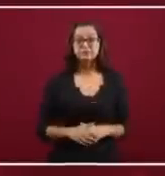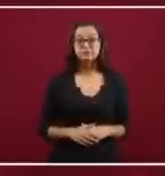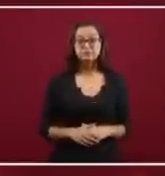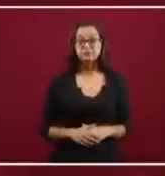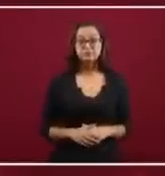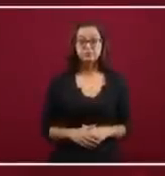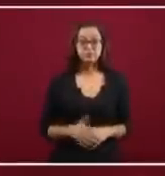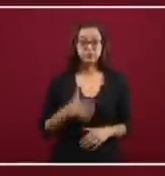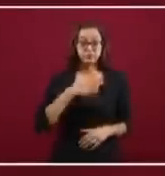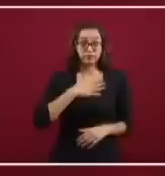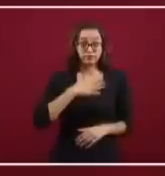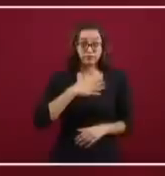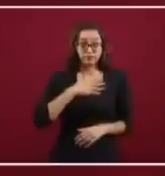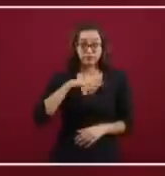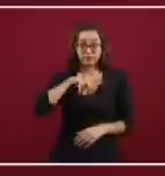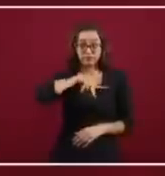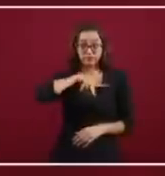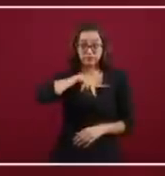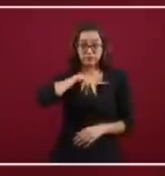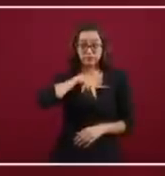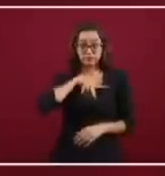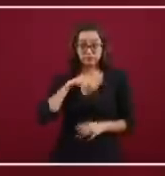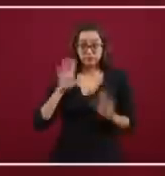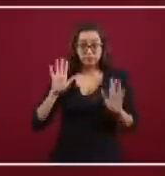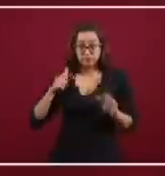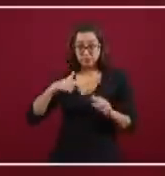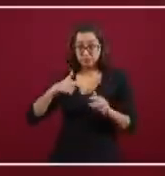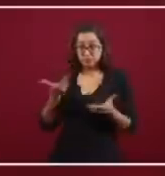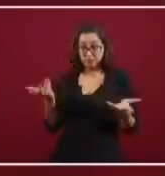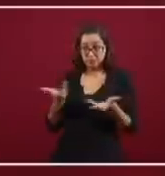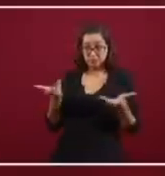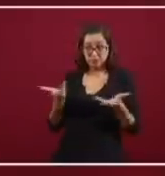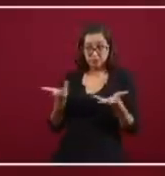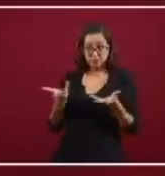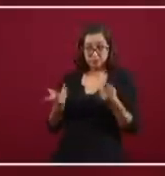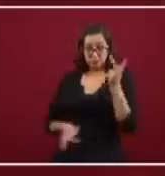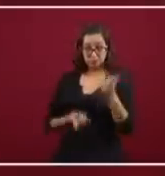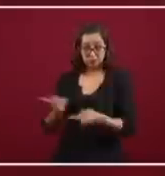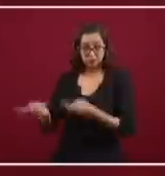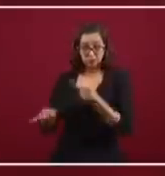No es una encuesta cuchareada.